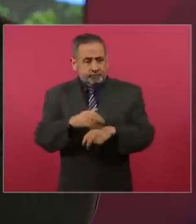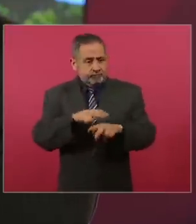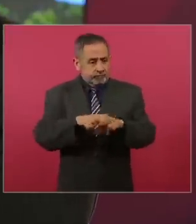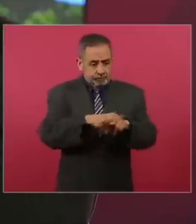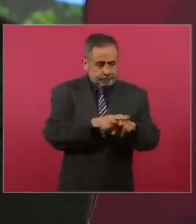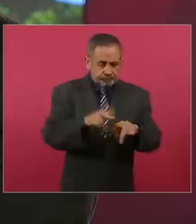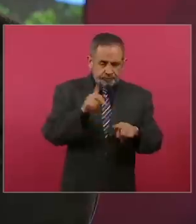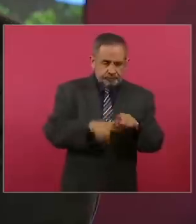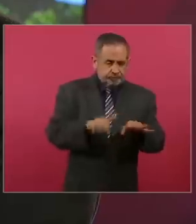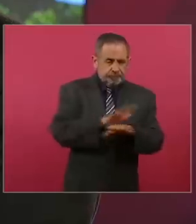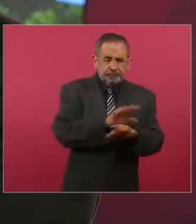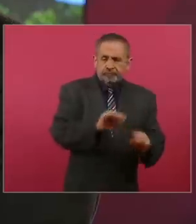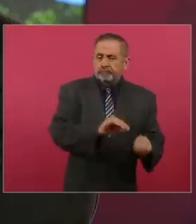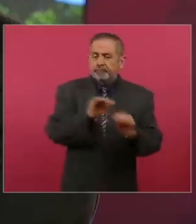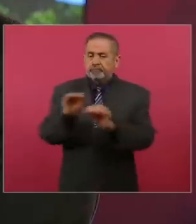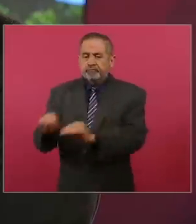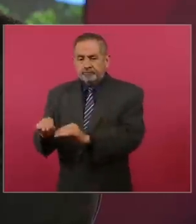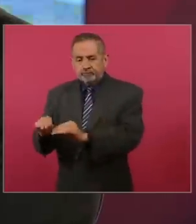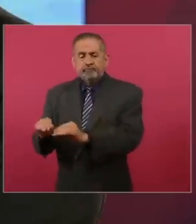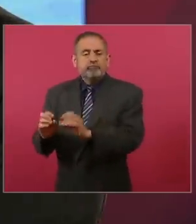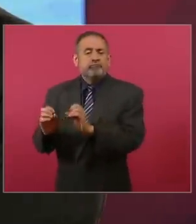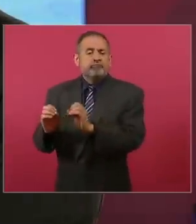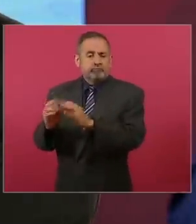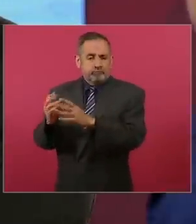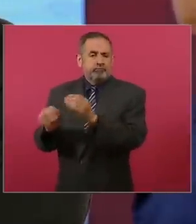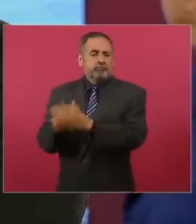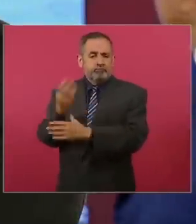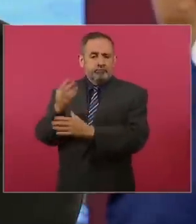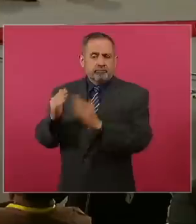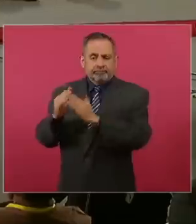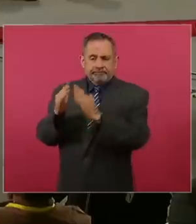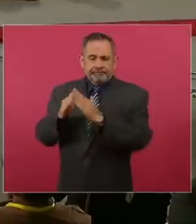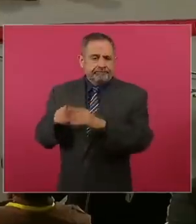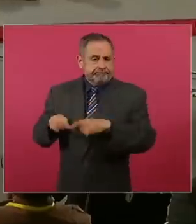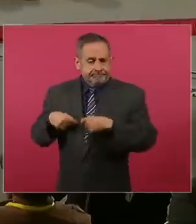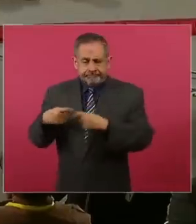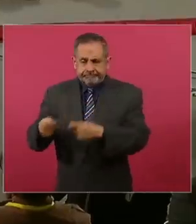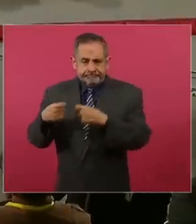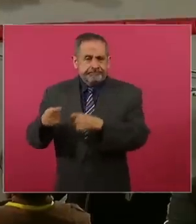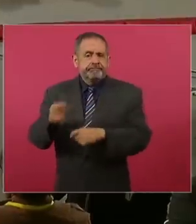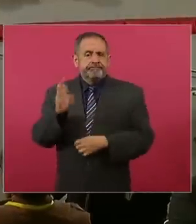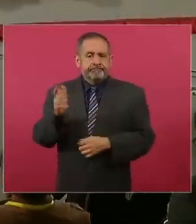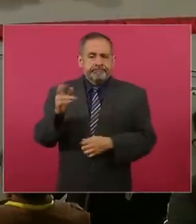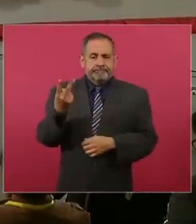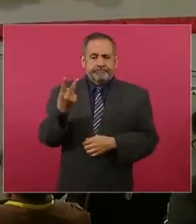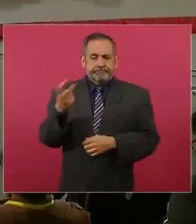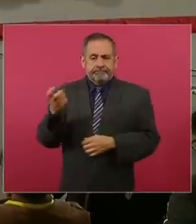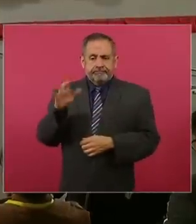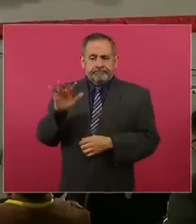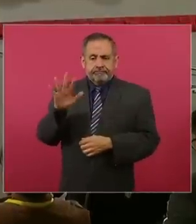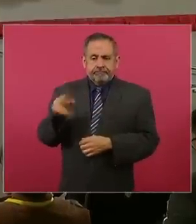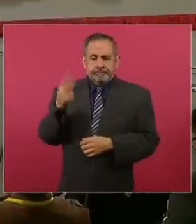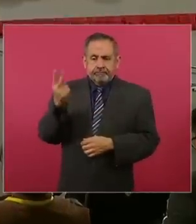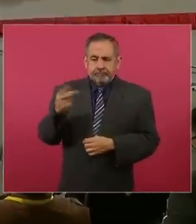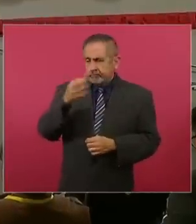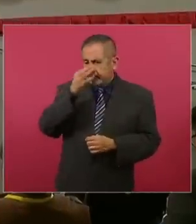vía. De las 381 viviendas, ya se otorgaron 252